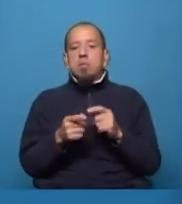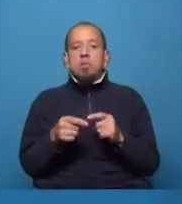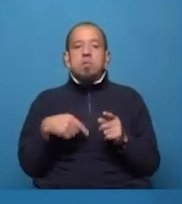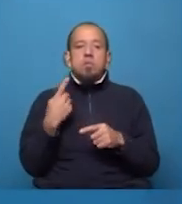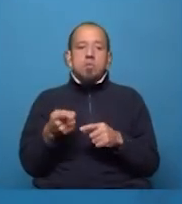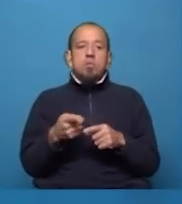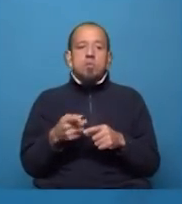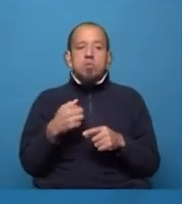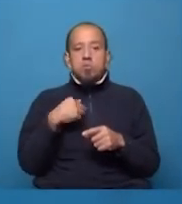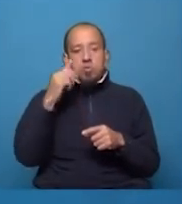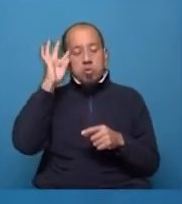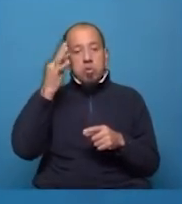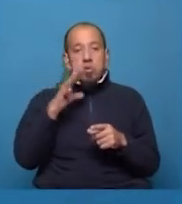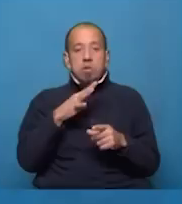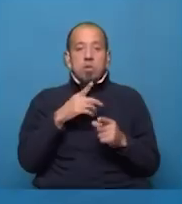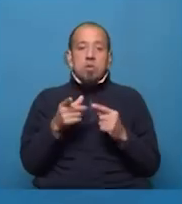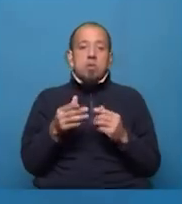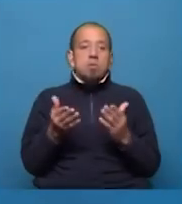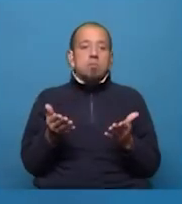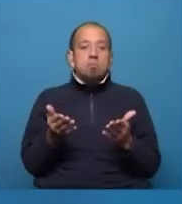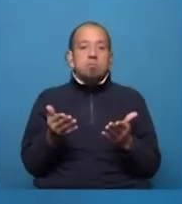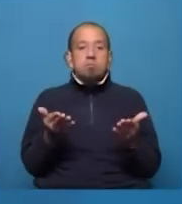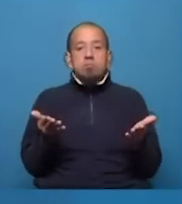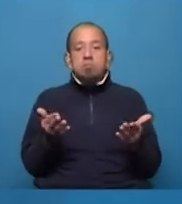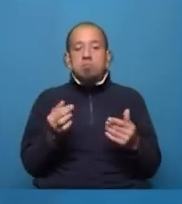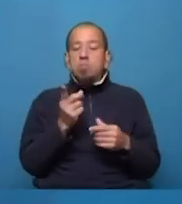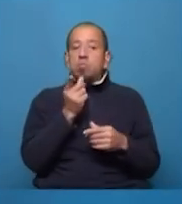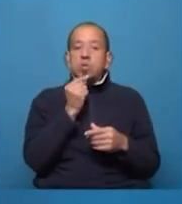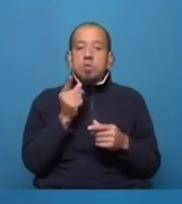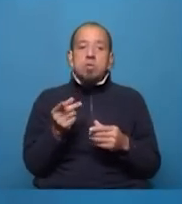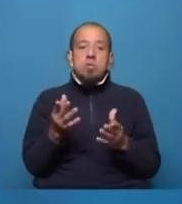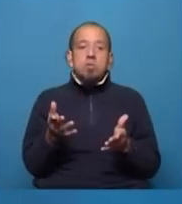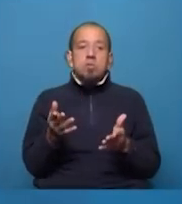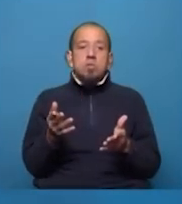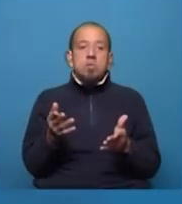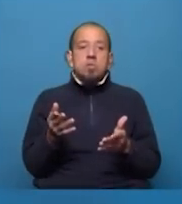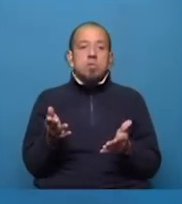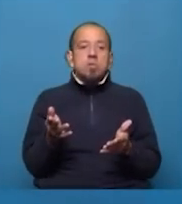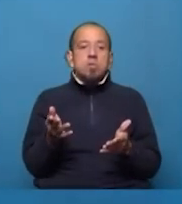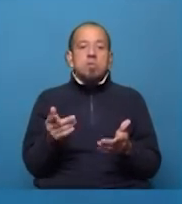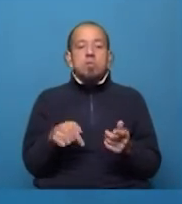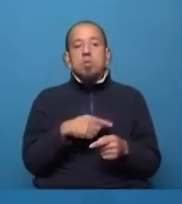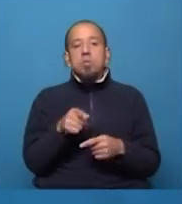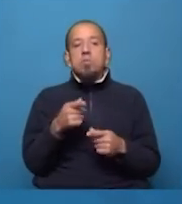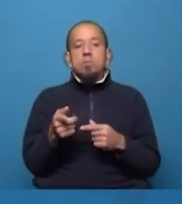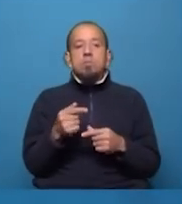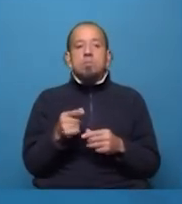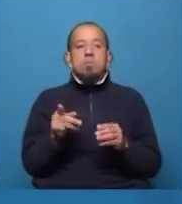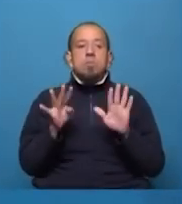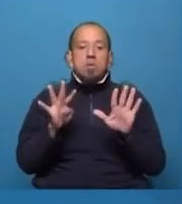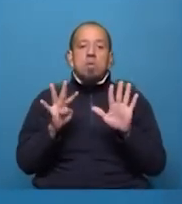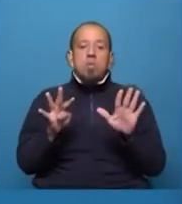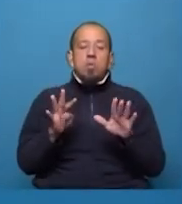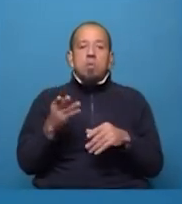lo otro que yo creo que hay parte que se desmanteló inexplicablemente la parte policial de dónde nacieron el 99%